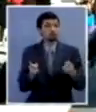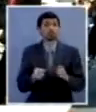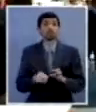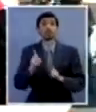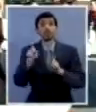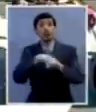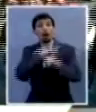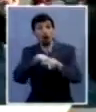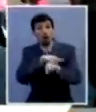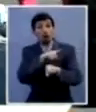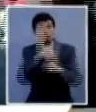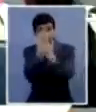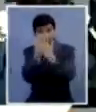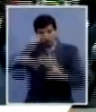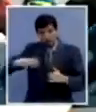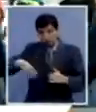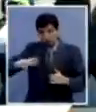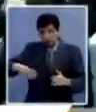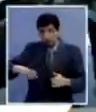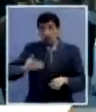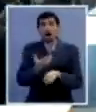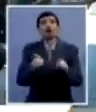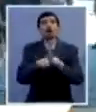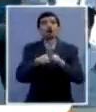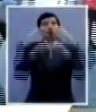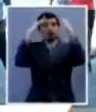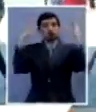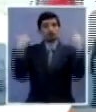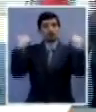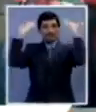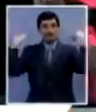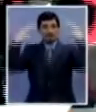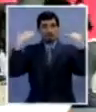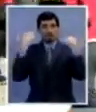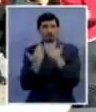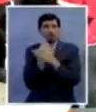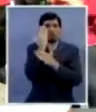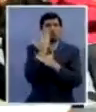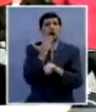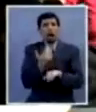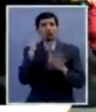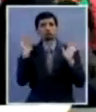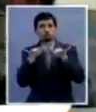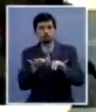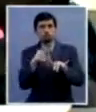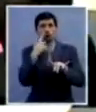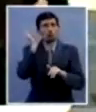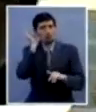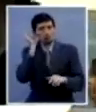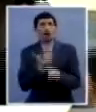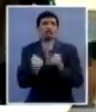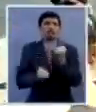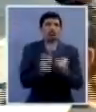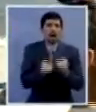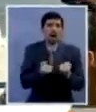Por algunas horas, el frontis del edificio municipal se convirtió en gimnasio. Temprano llegaron las mujeres y hombres para participar del baile entretenido y